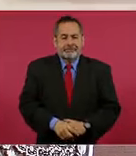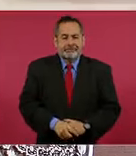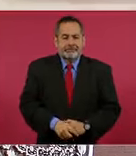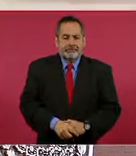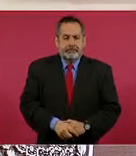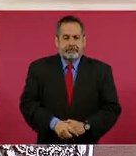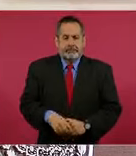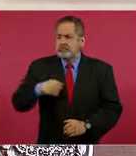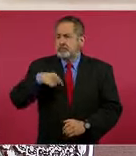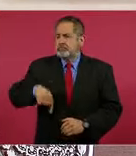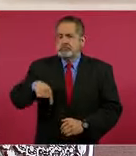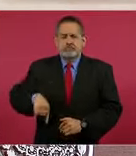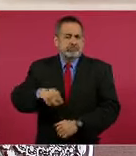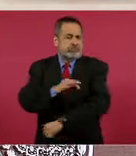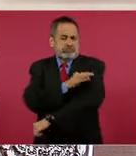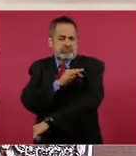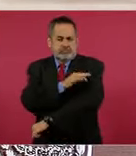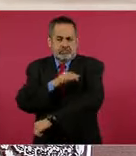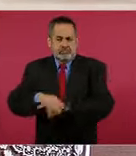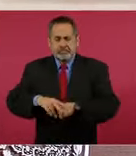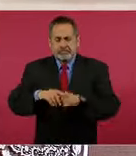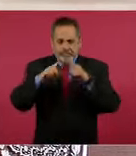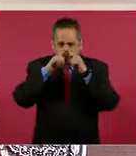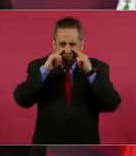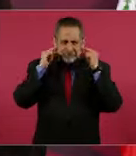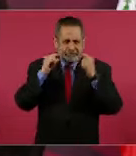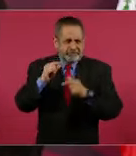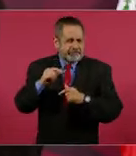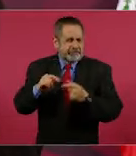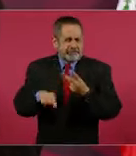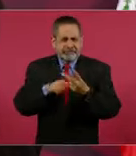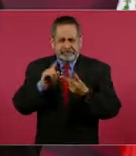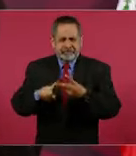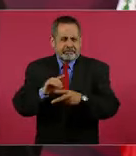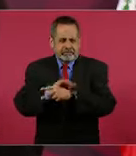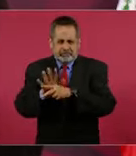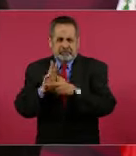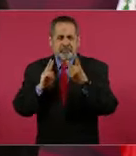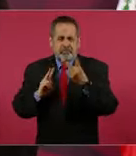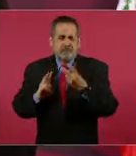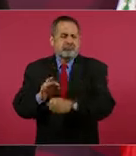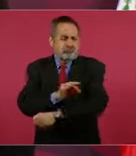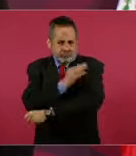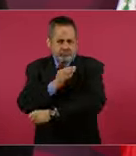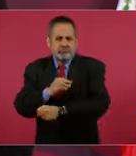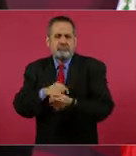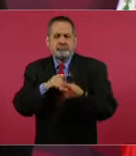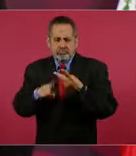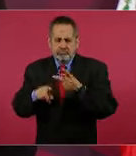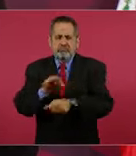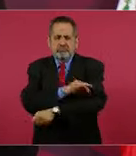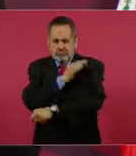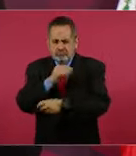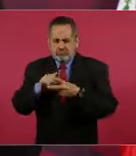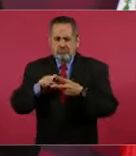Yo aquí me vacuné de la influenza y me vacuné contra el